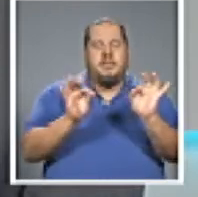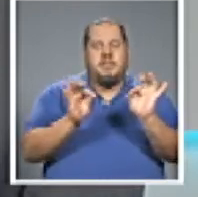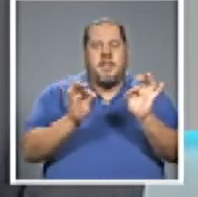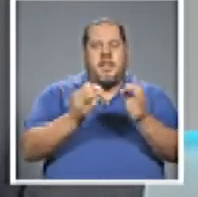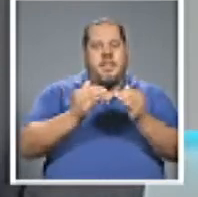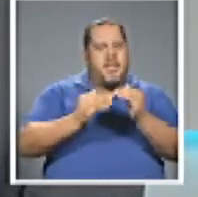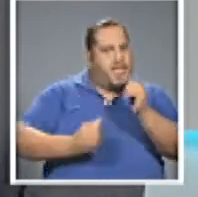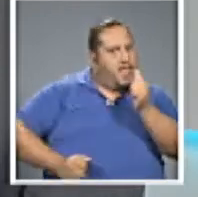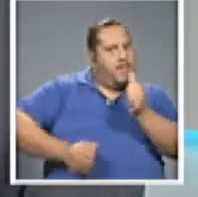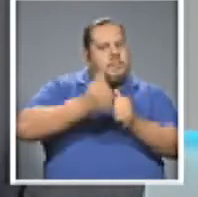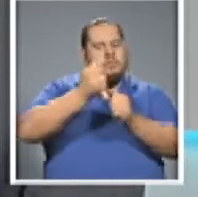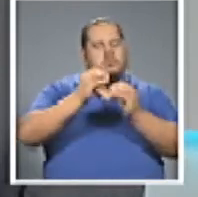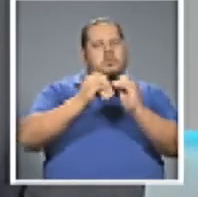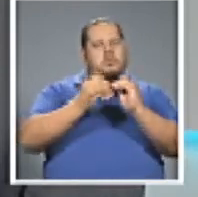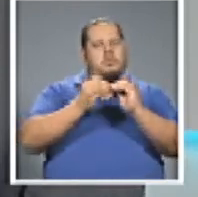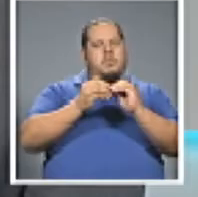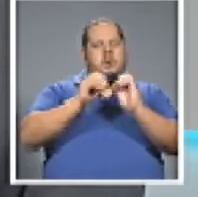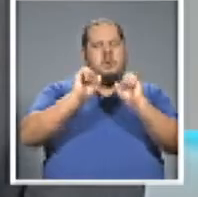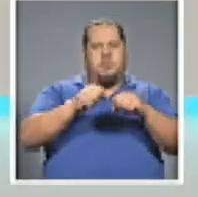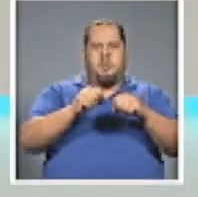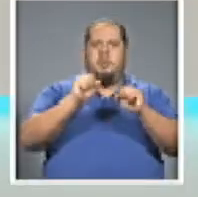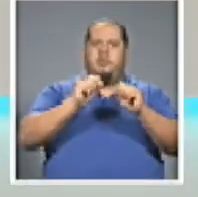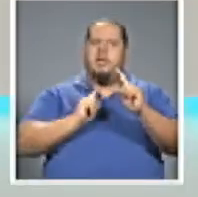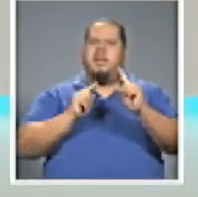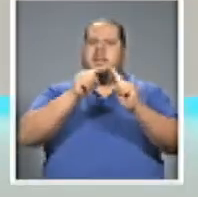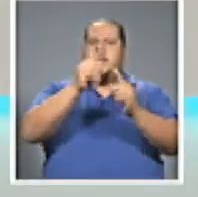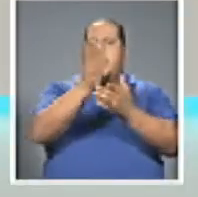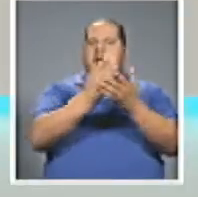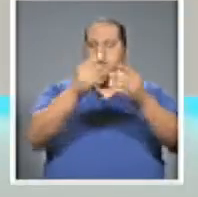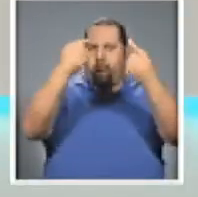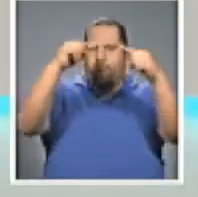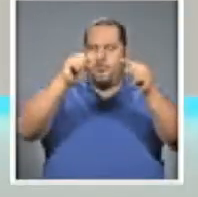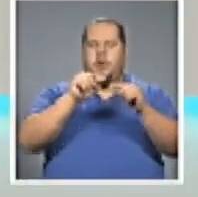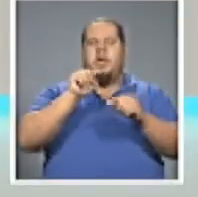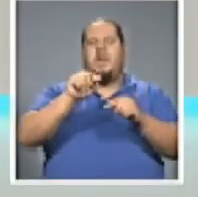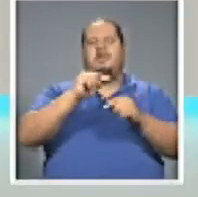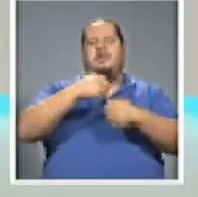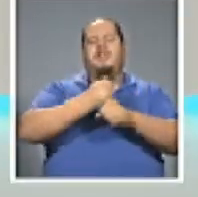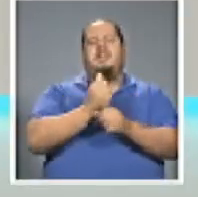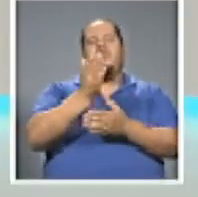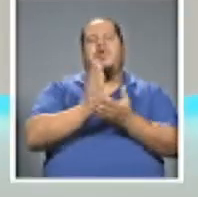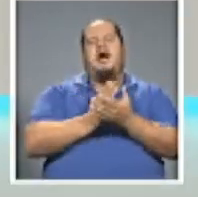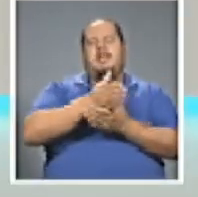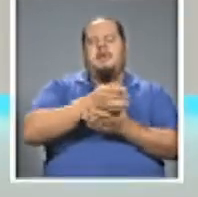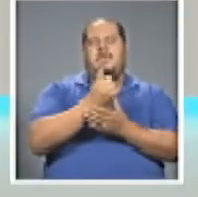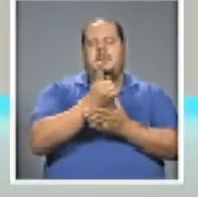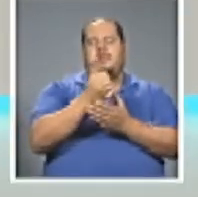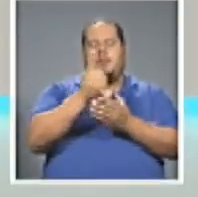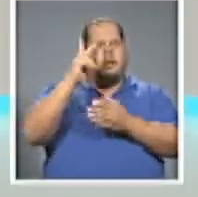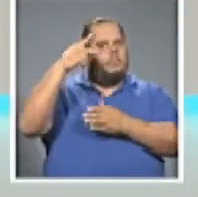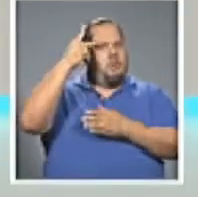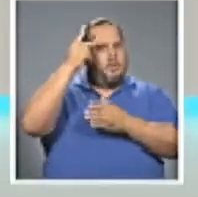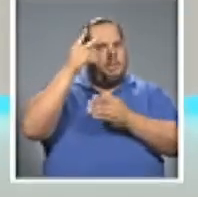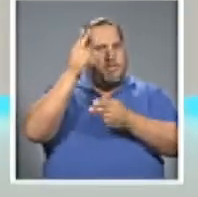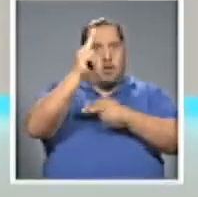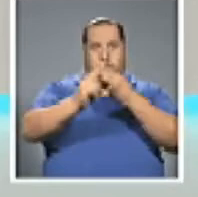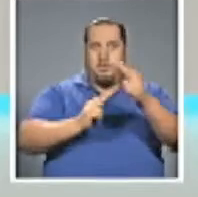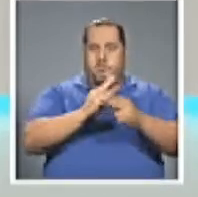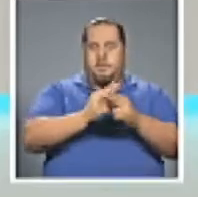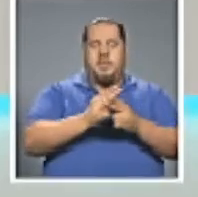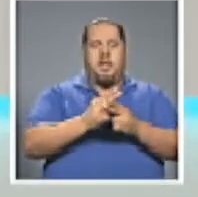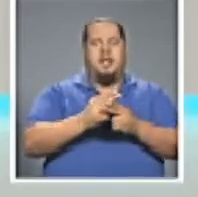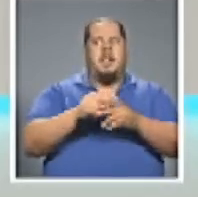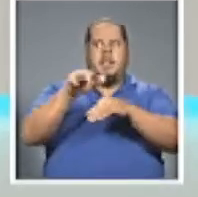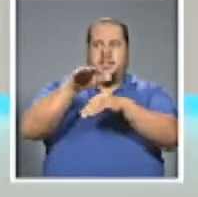número posible pueda alcanzar un determinado logro. Eso se hizo a través de una política universal. Nuestro llamado a